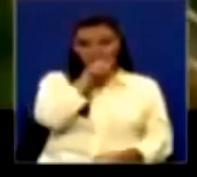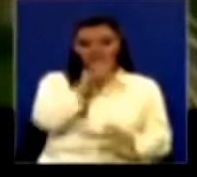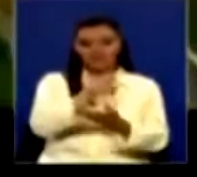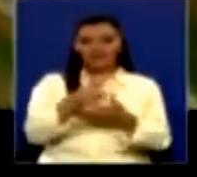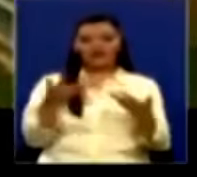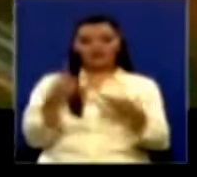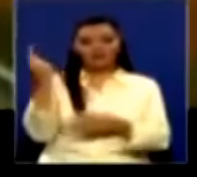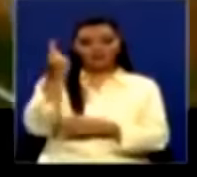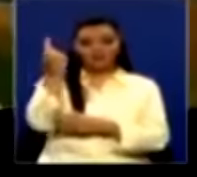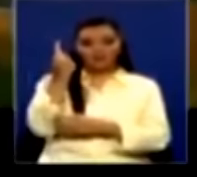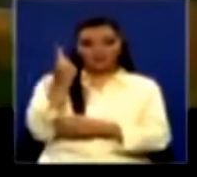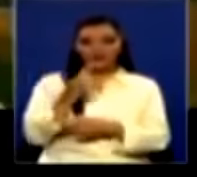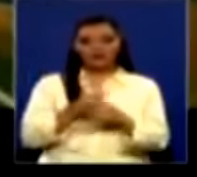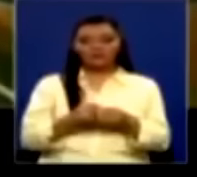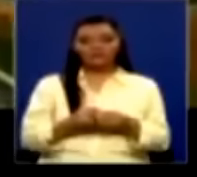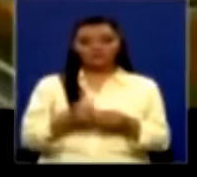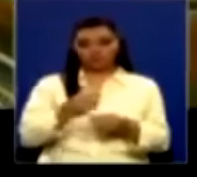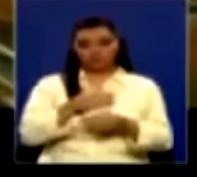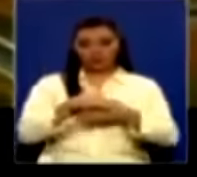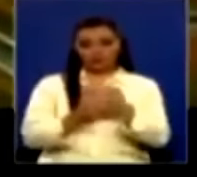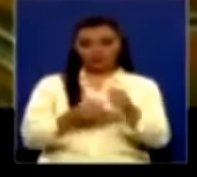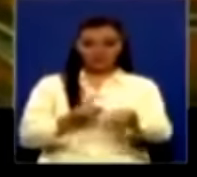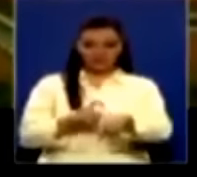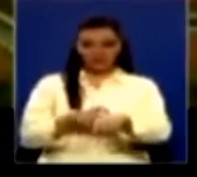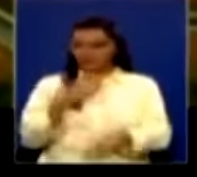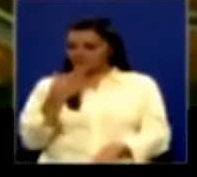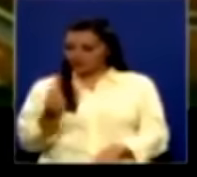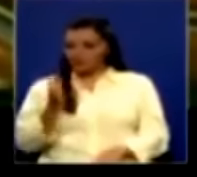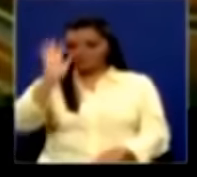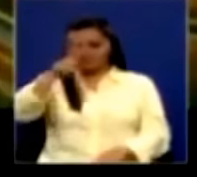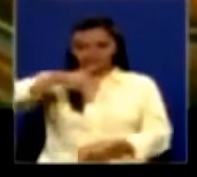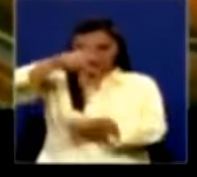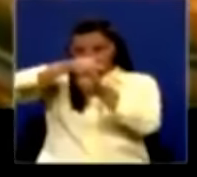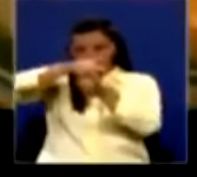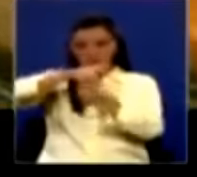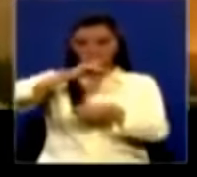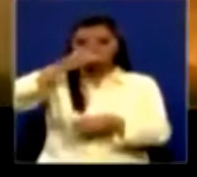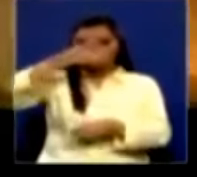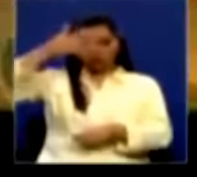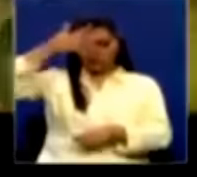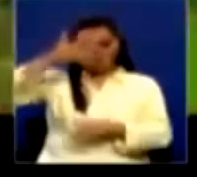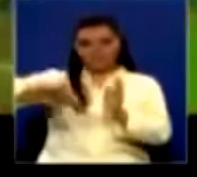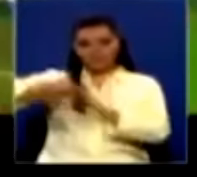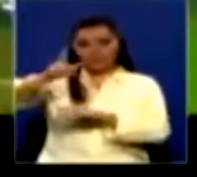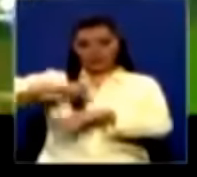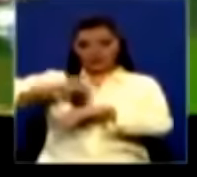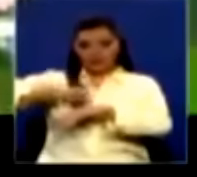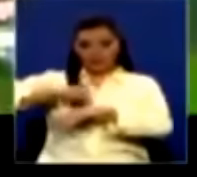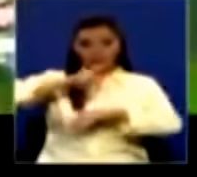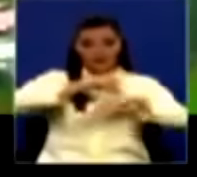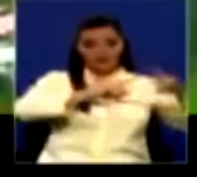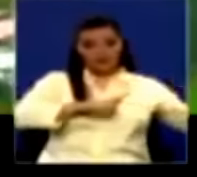sobrevolamos, porque después aprovecho, ¿no?, el tiempo, los recursos, entonces teníamos que ir de Santo Domingo a Quevedo para despegar desde Quevedo hacia